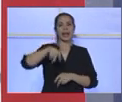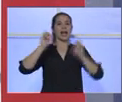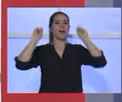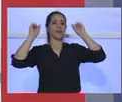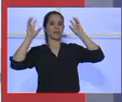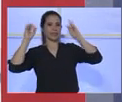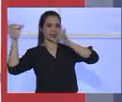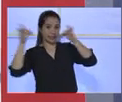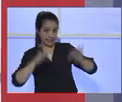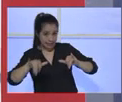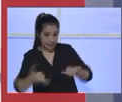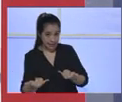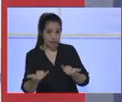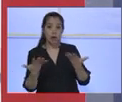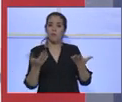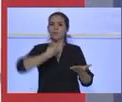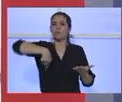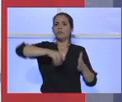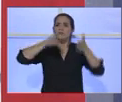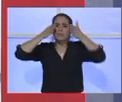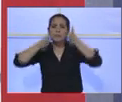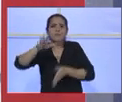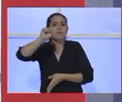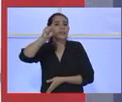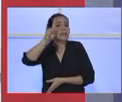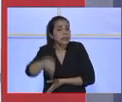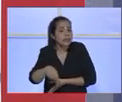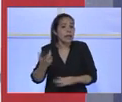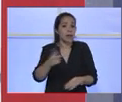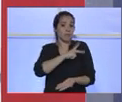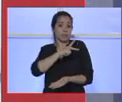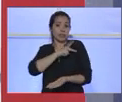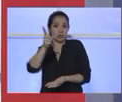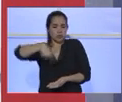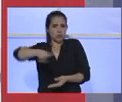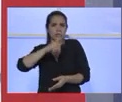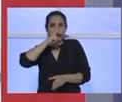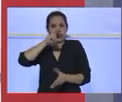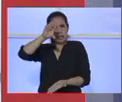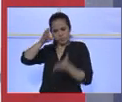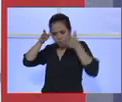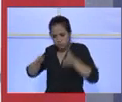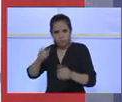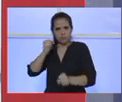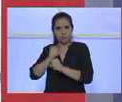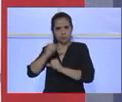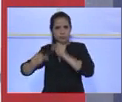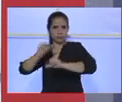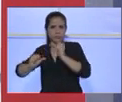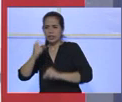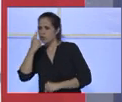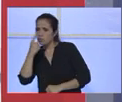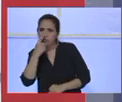En fin, lo que hicimos fue tratar de centrar nuestra actividad en el aeropuerto y controlar todos los detalles,